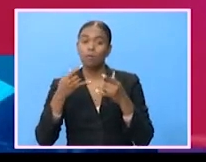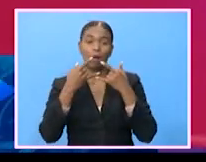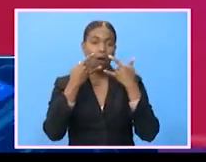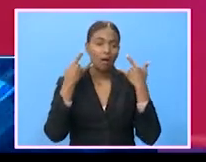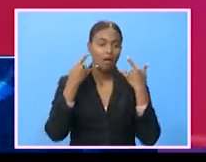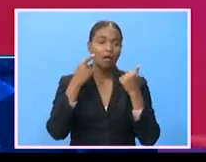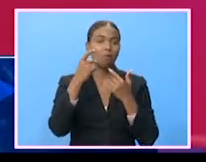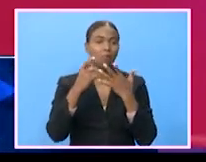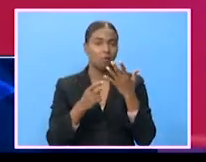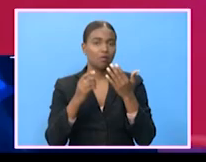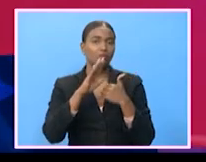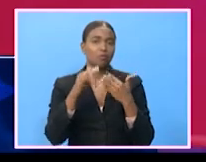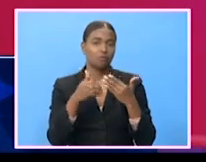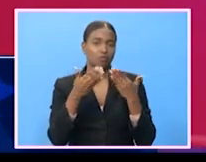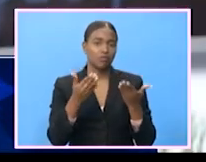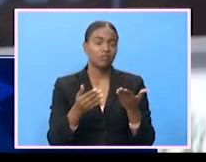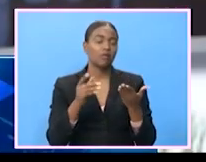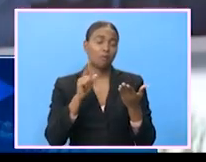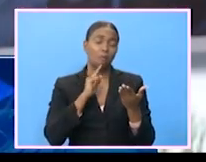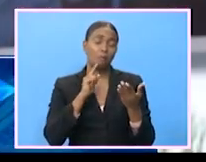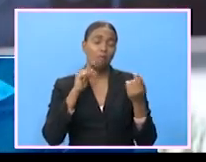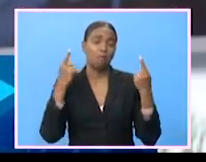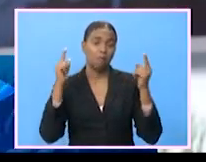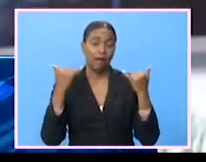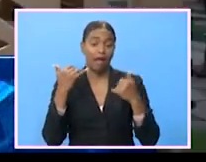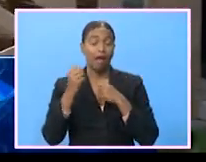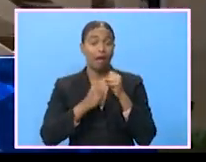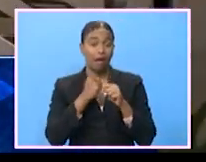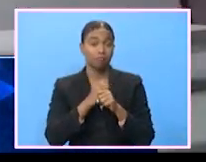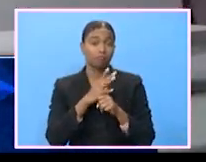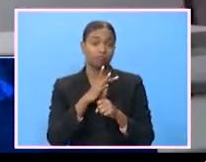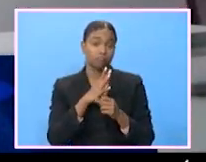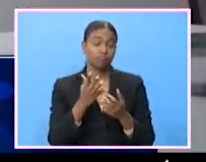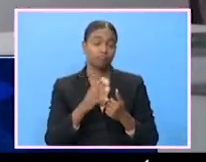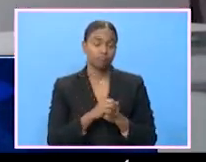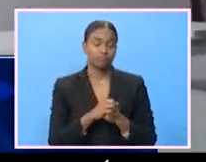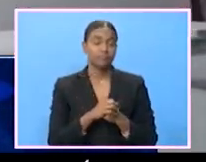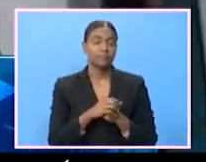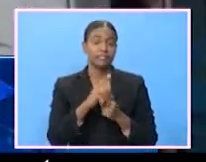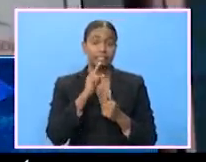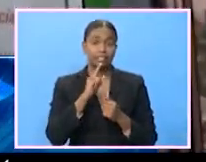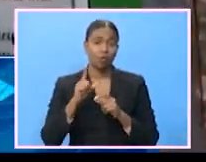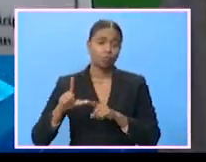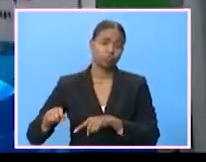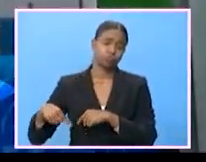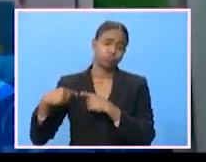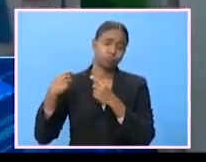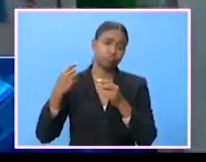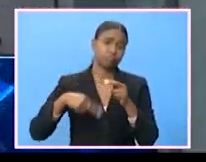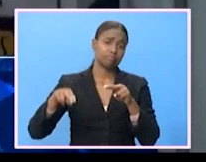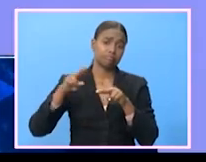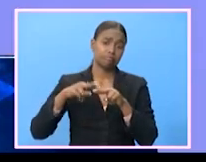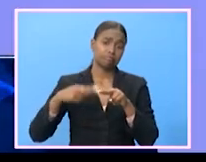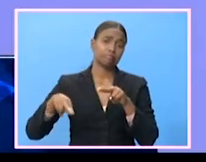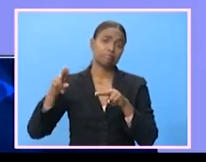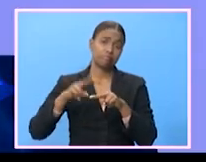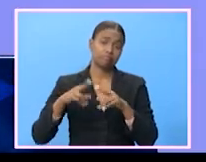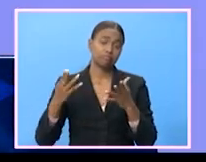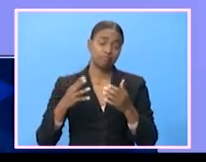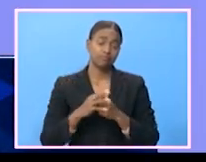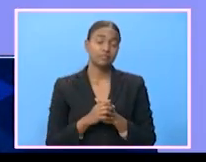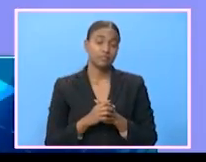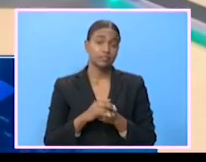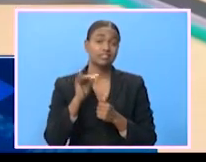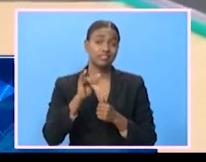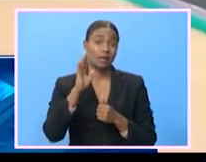esto, y fue exitoso. Este año se va a triplicar. Resaltó el crecimiento que viene teniendo el turismo. Y va a continuar creciendo